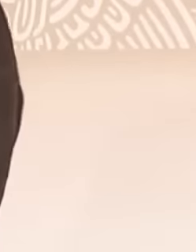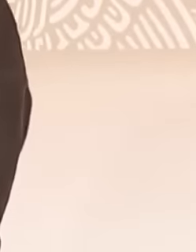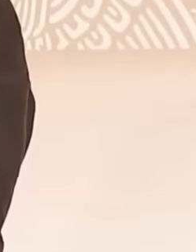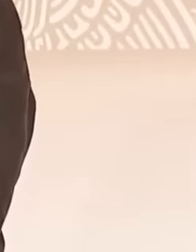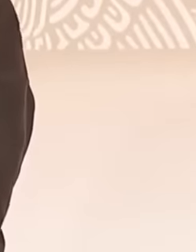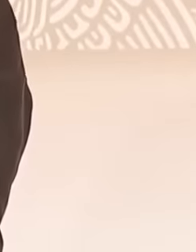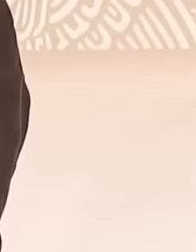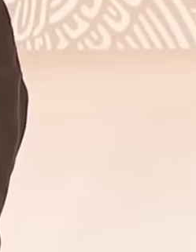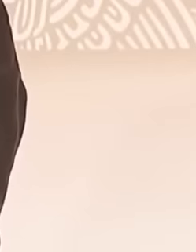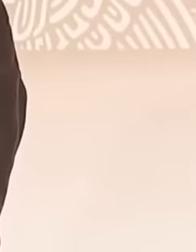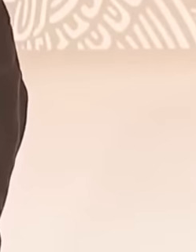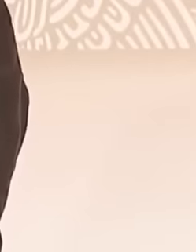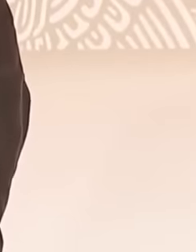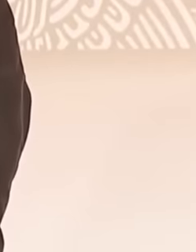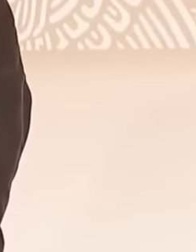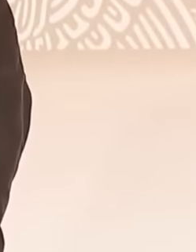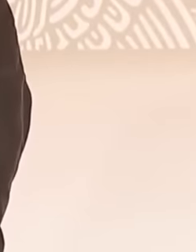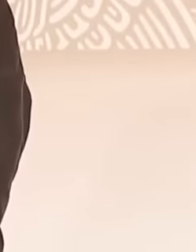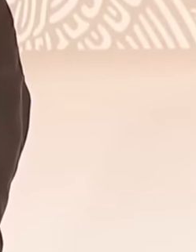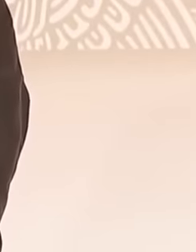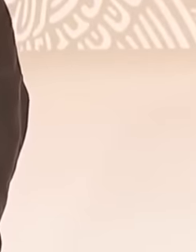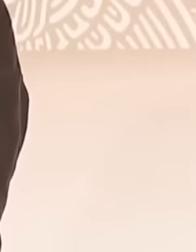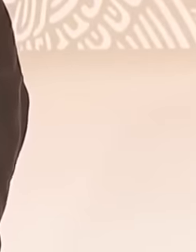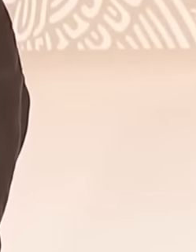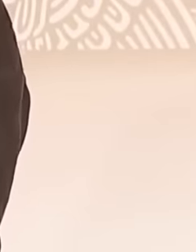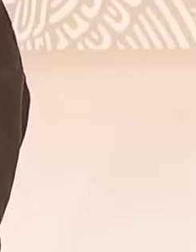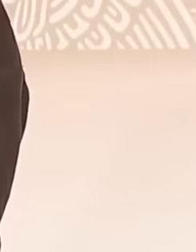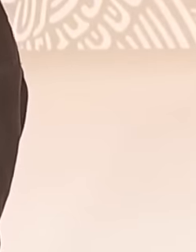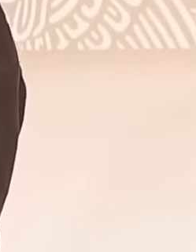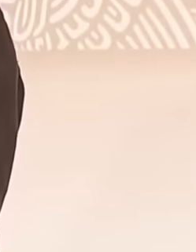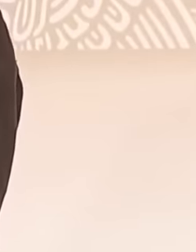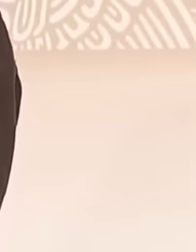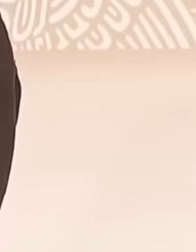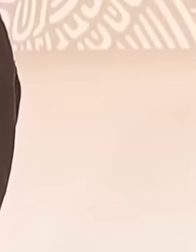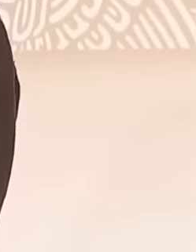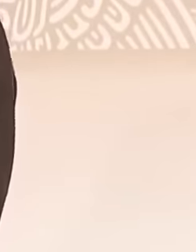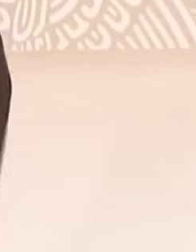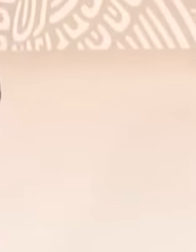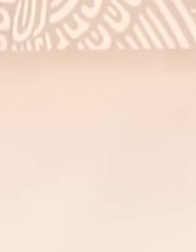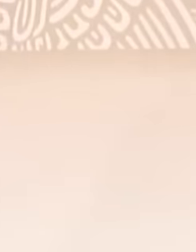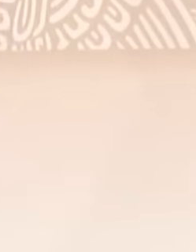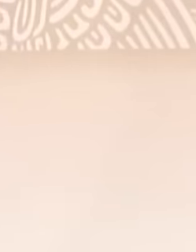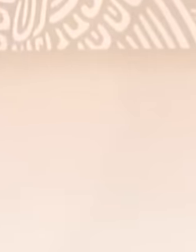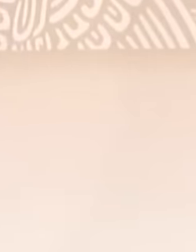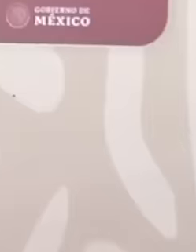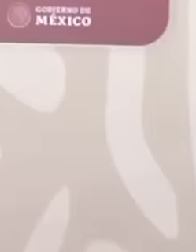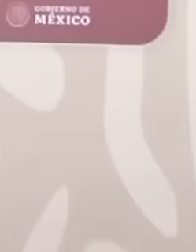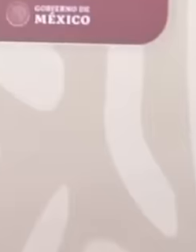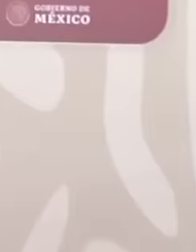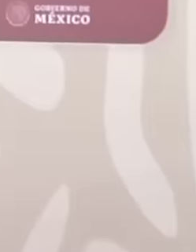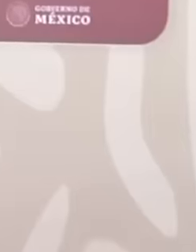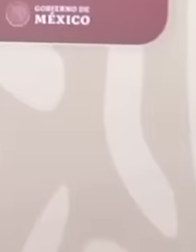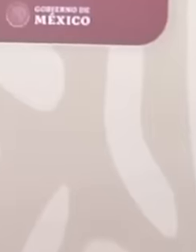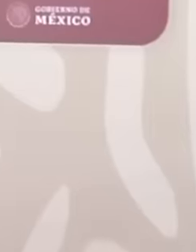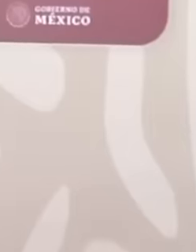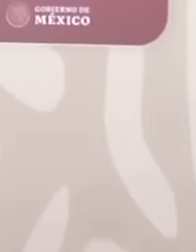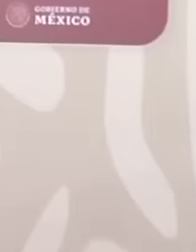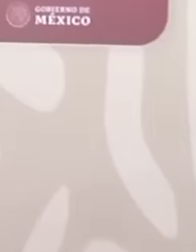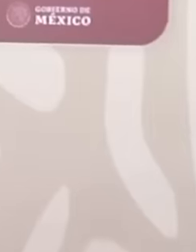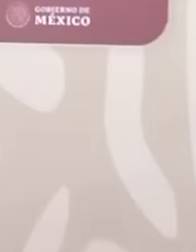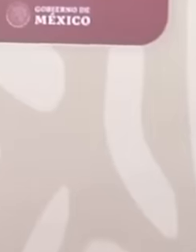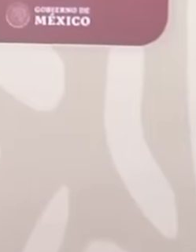su mensaje. Con gritos, abucheos y rechiflas, la gente logró que el mismo gobernador se